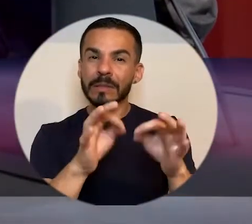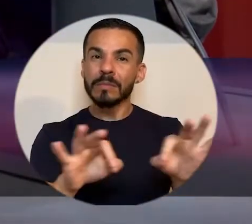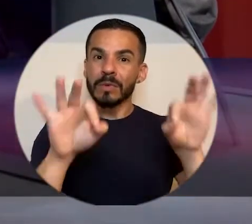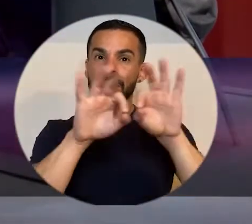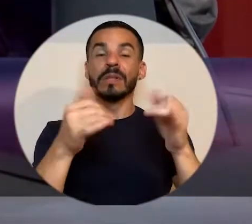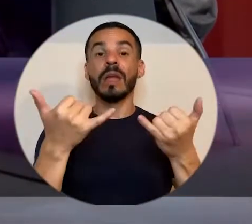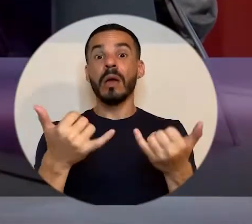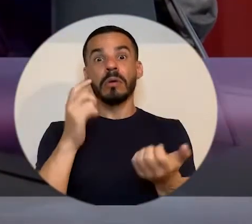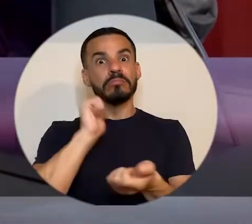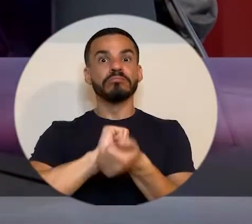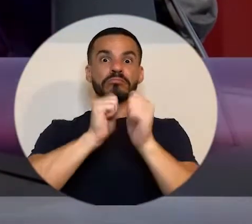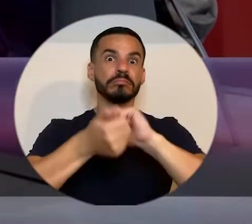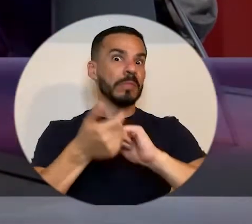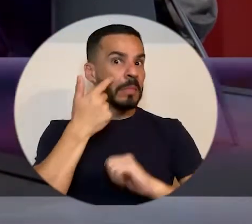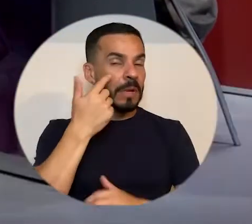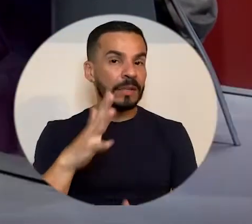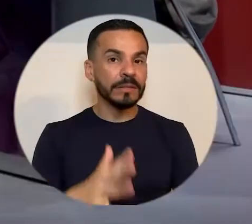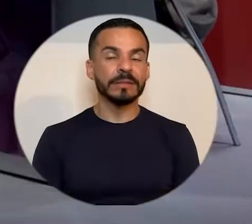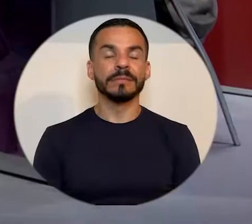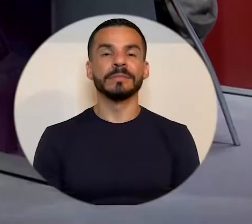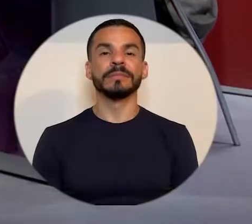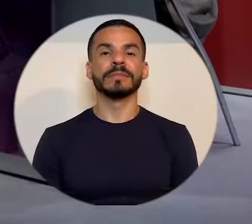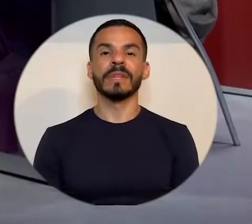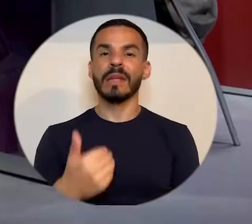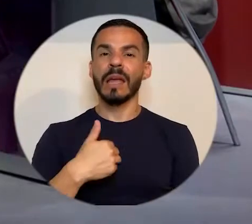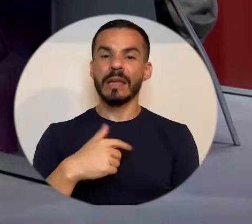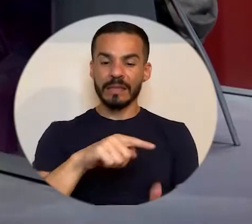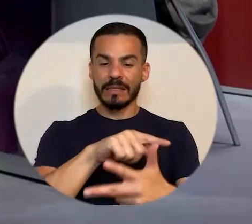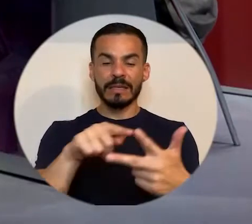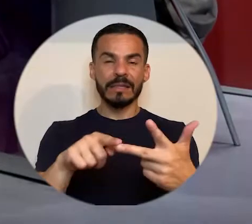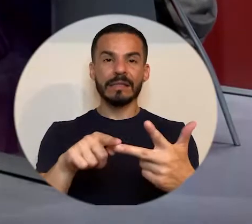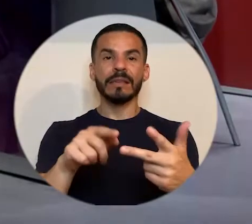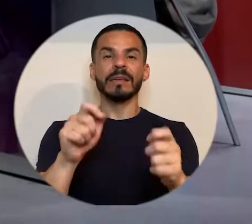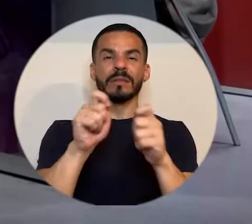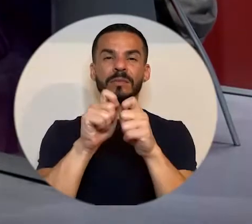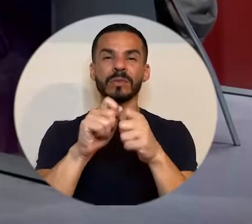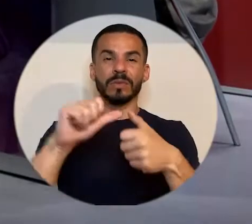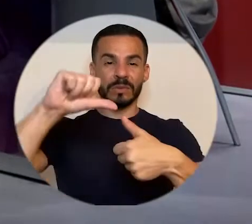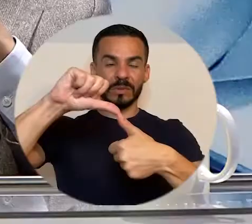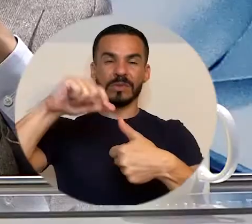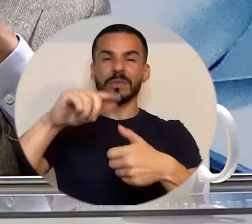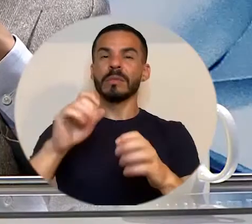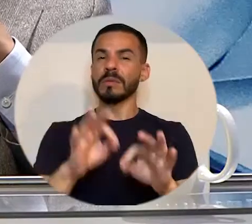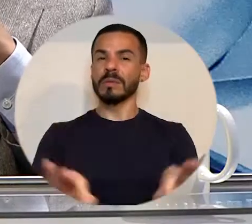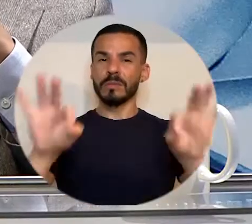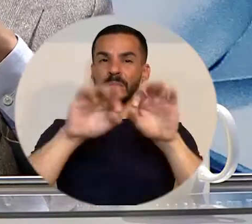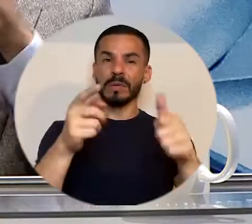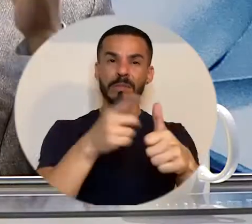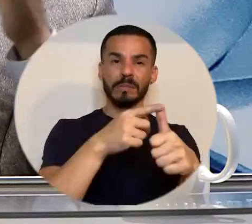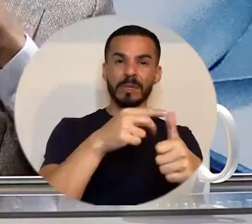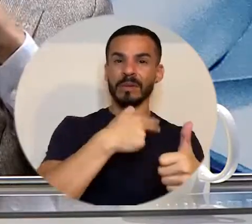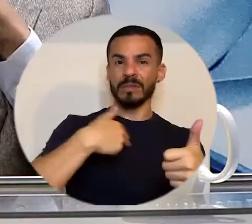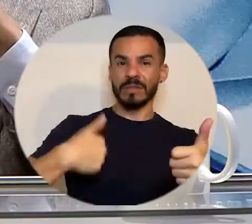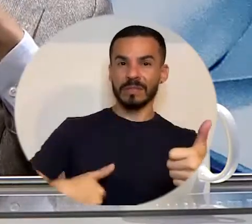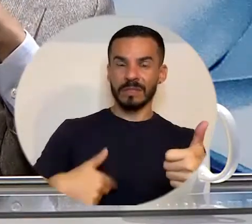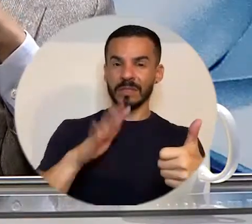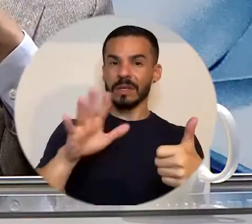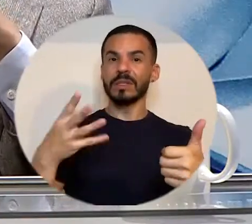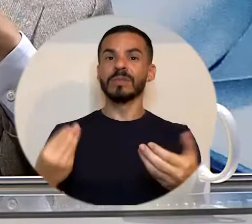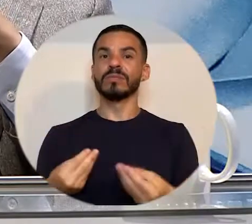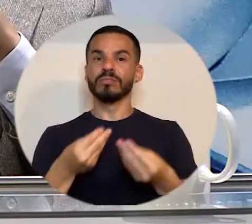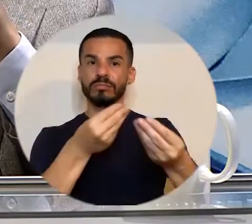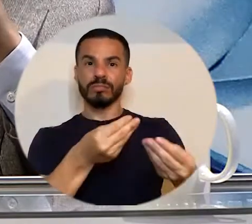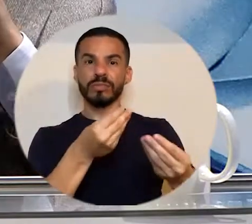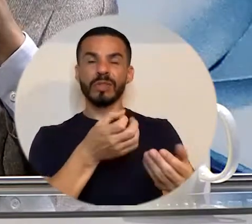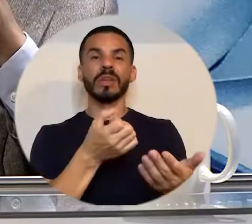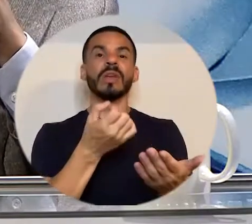Estados Unidos y ahora pues parece que ese panorama podría cambiar. Hay, digamos, 3 puntos con Centroamérica que son claves. Lo primero es China.